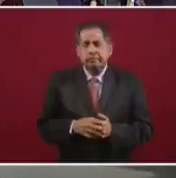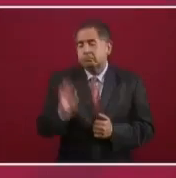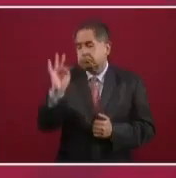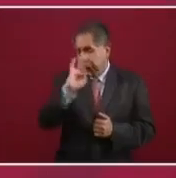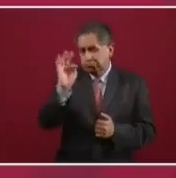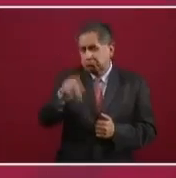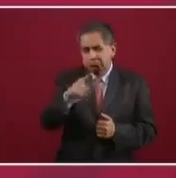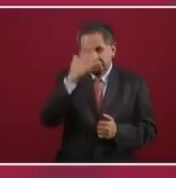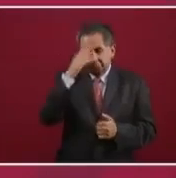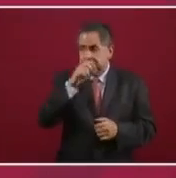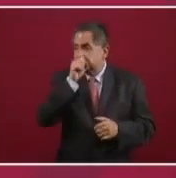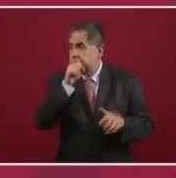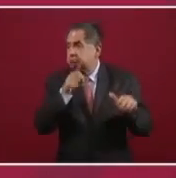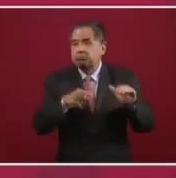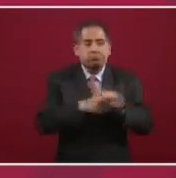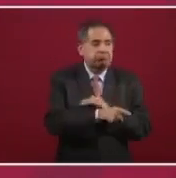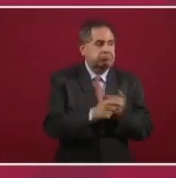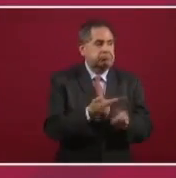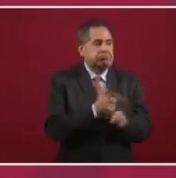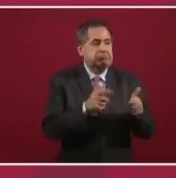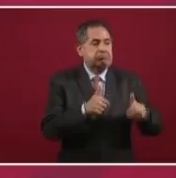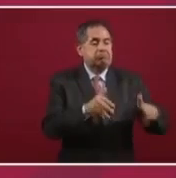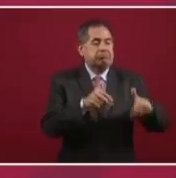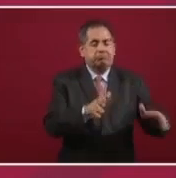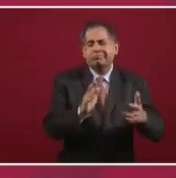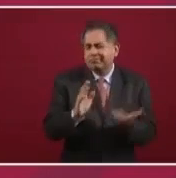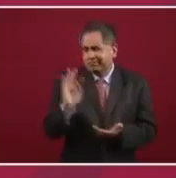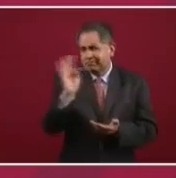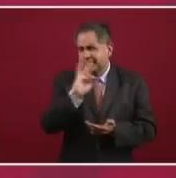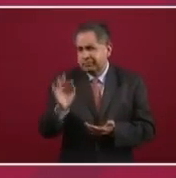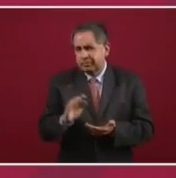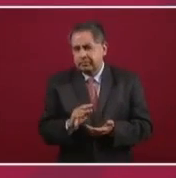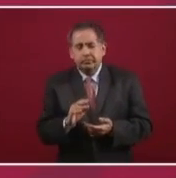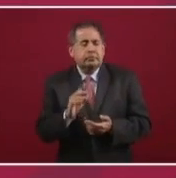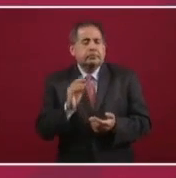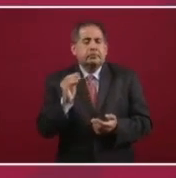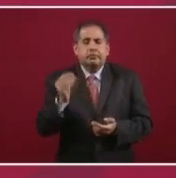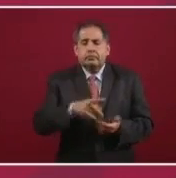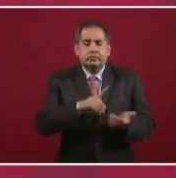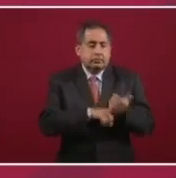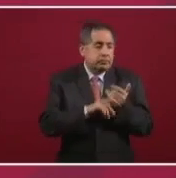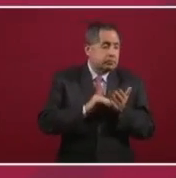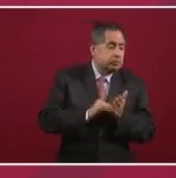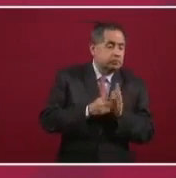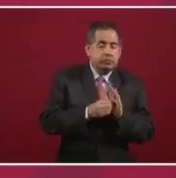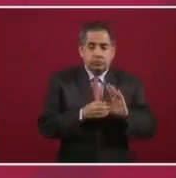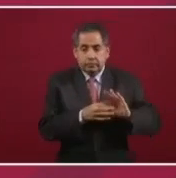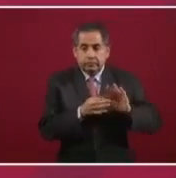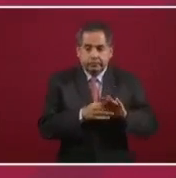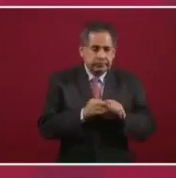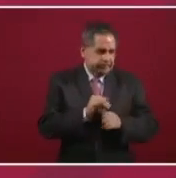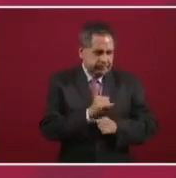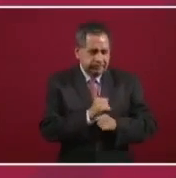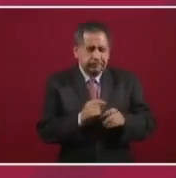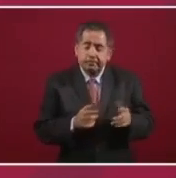pudo haber sucedido eso por mucho sigilo que hay en todas